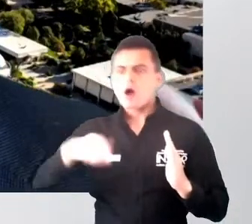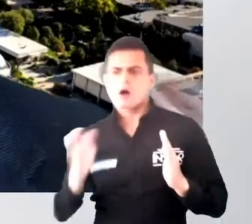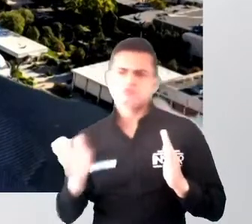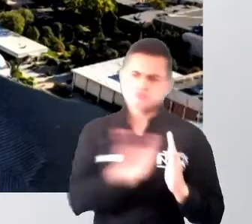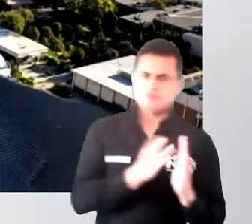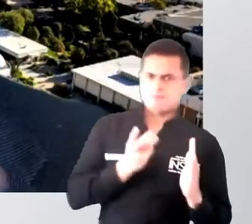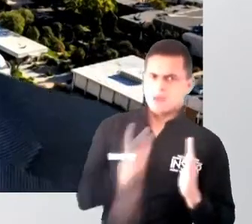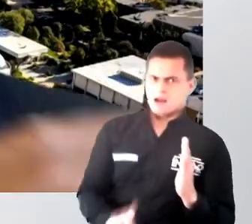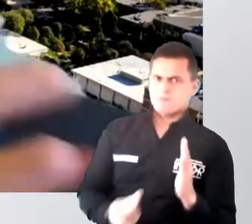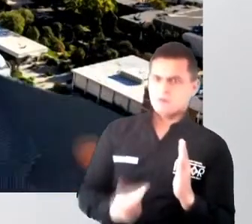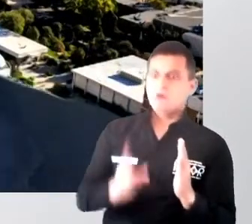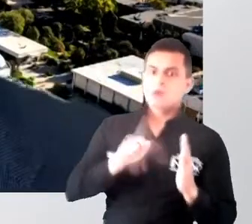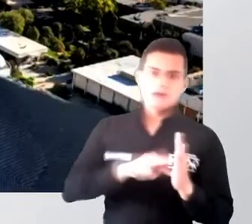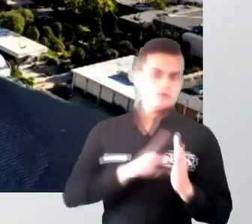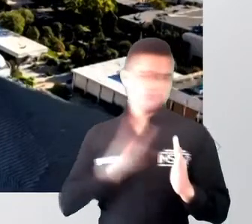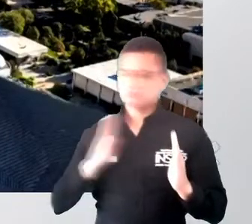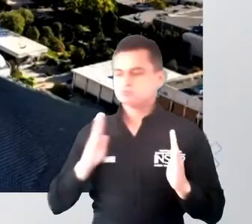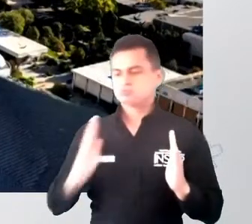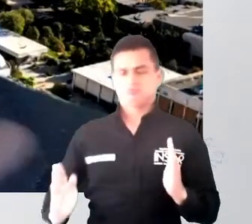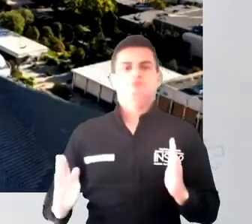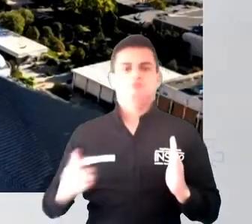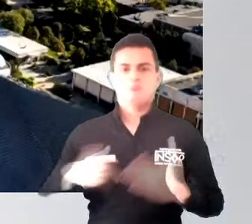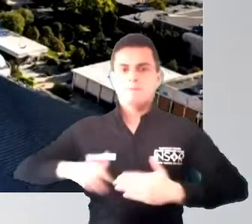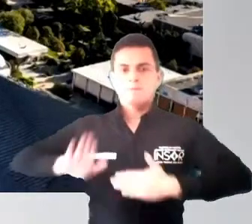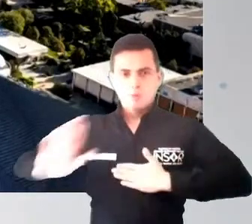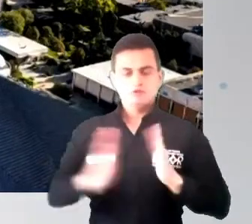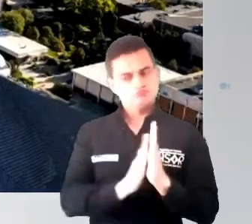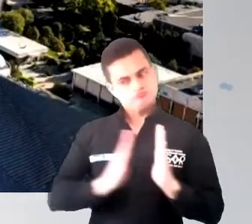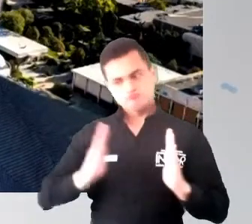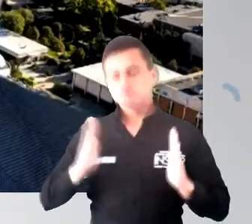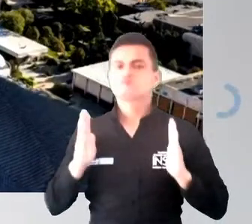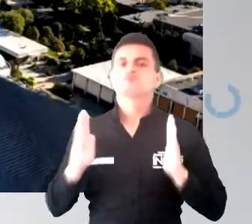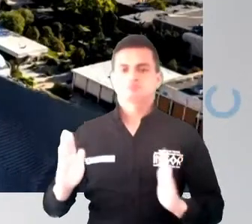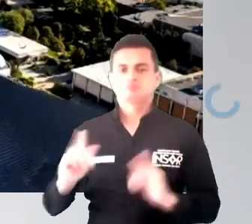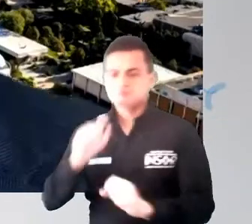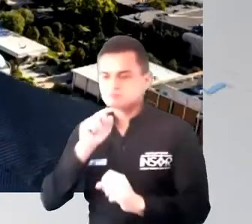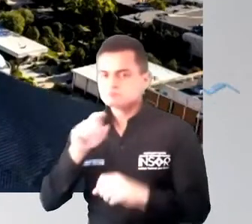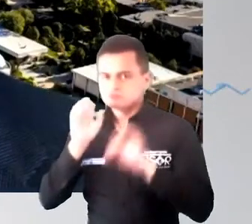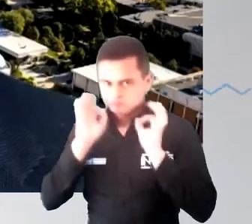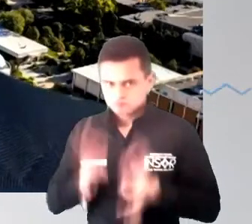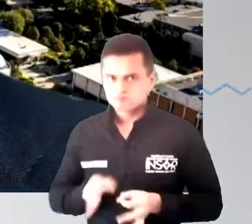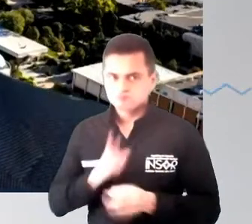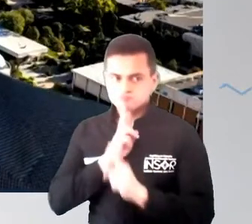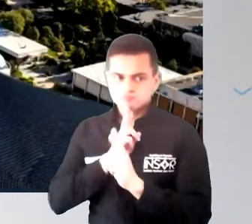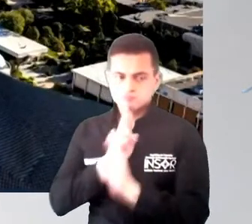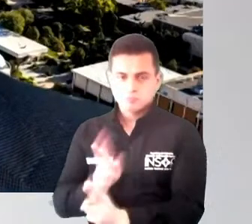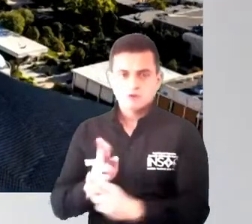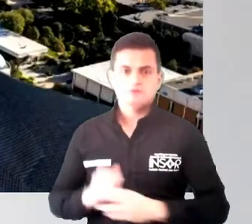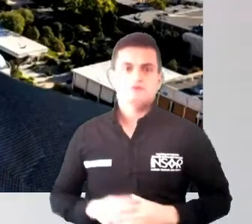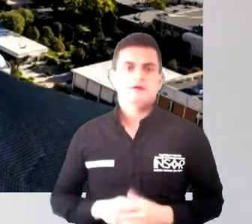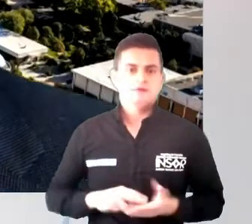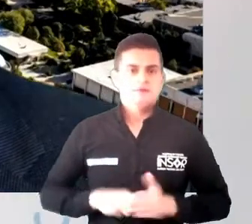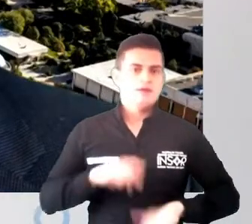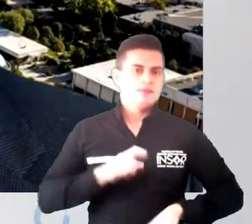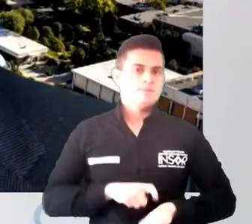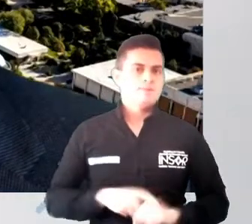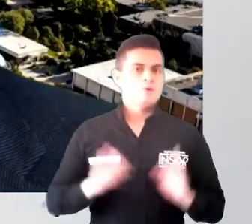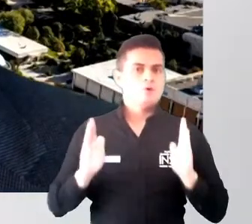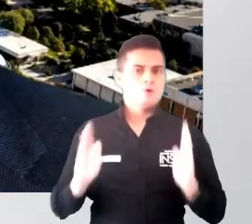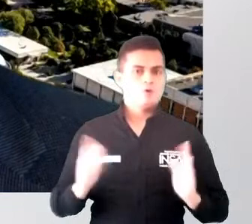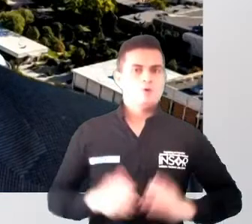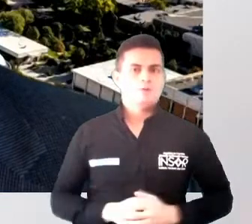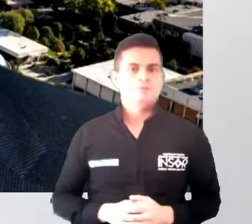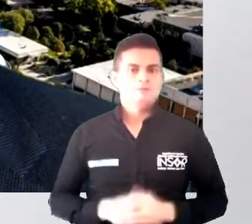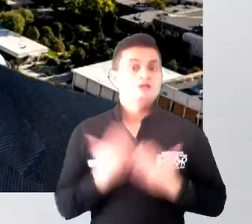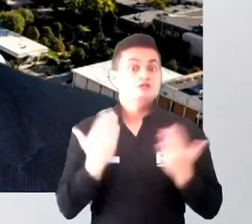le garantizo que, y yo les prometo que yo lo voy a contactar entre un cierto marco de tiempo. Y a mí también me da